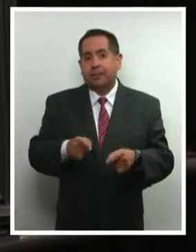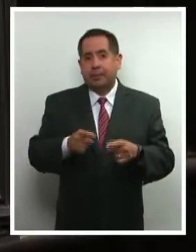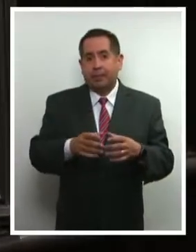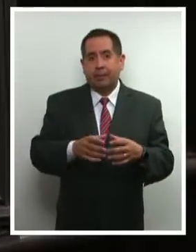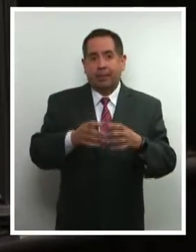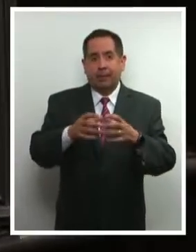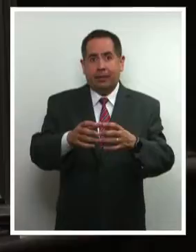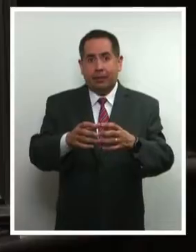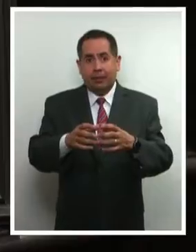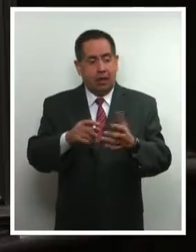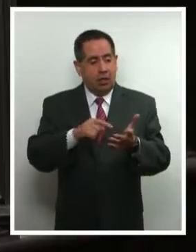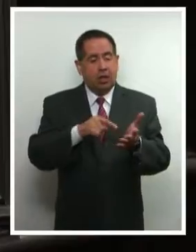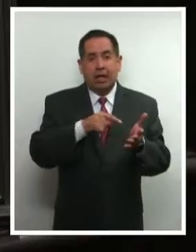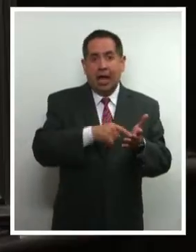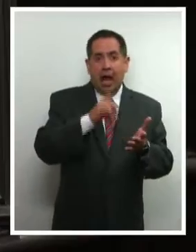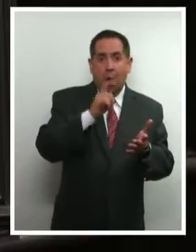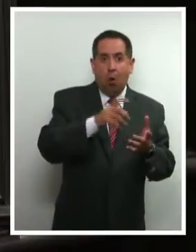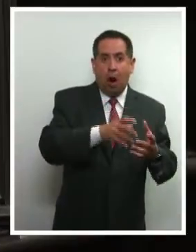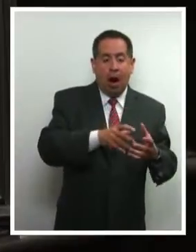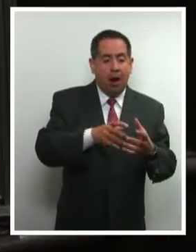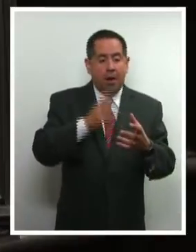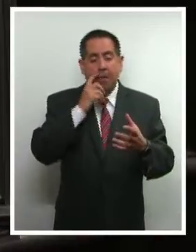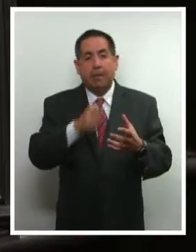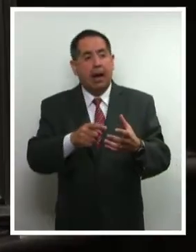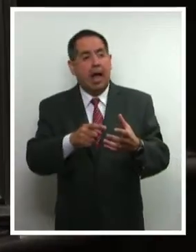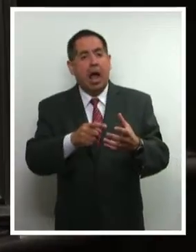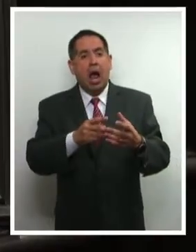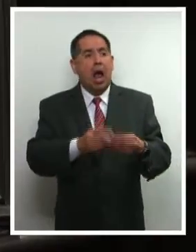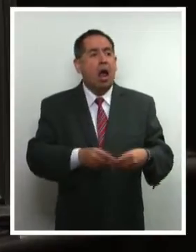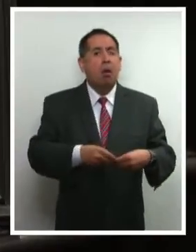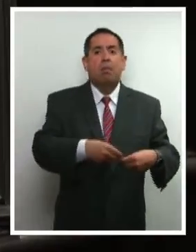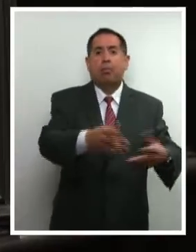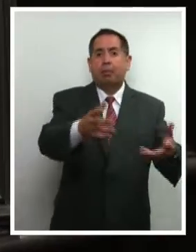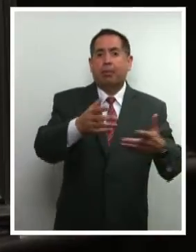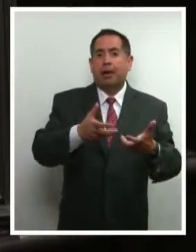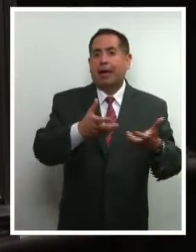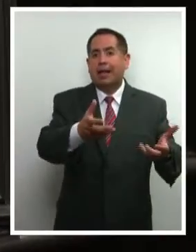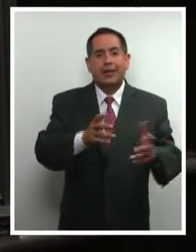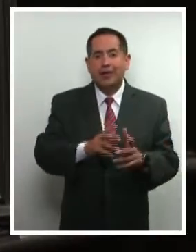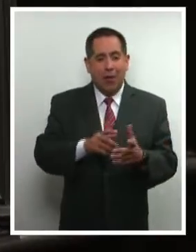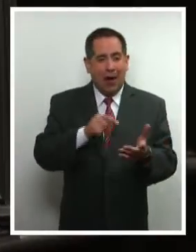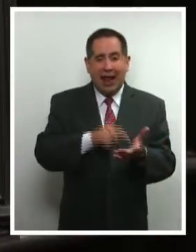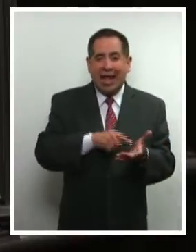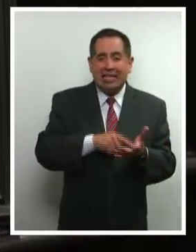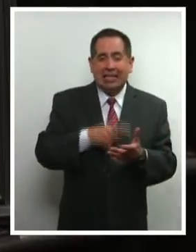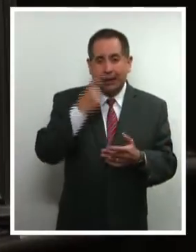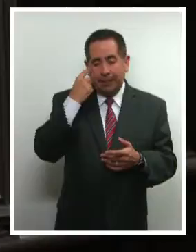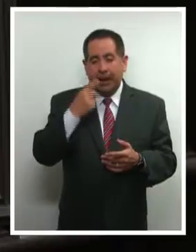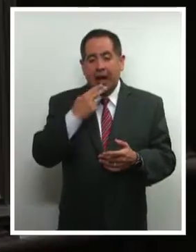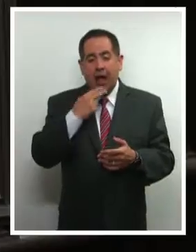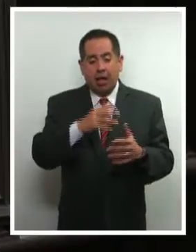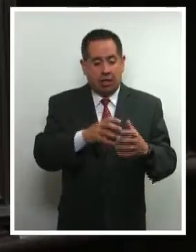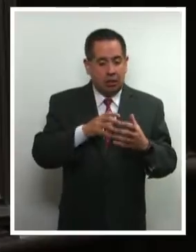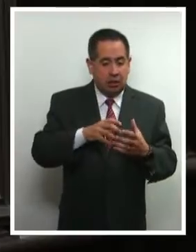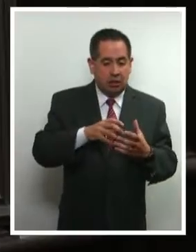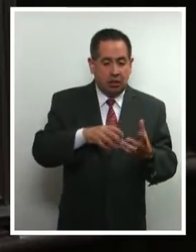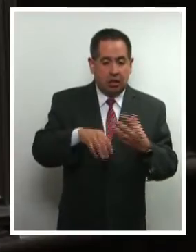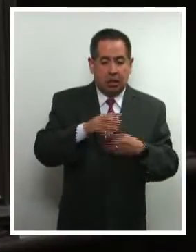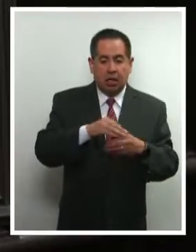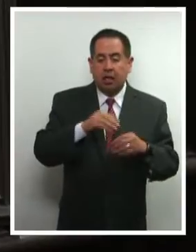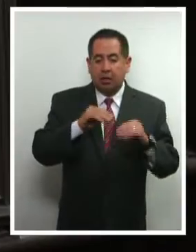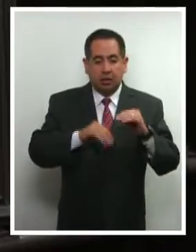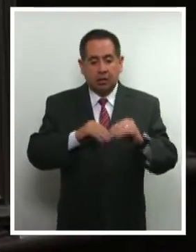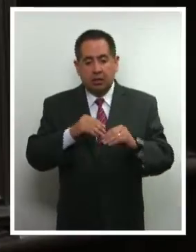van a reintegrar al proceso público, ¿no? Sino la van a